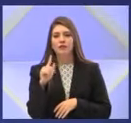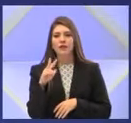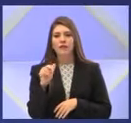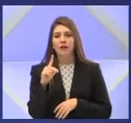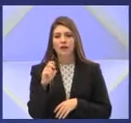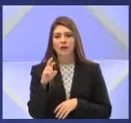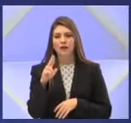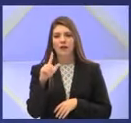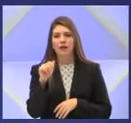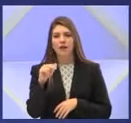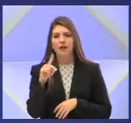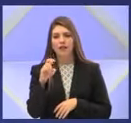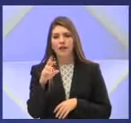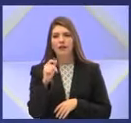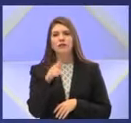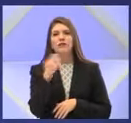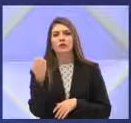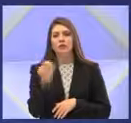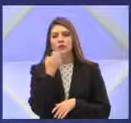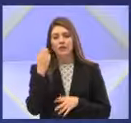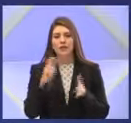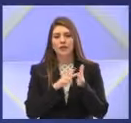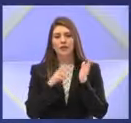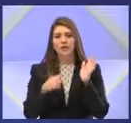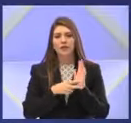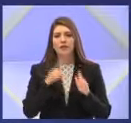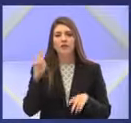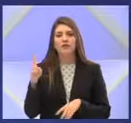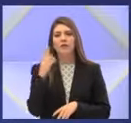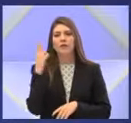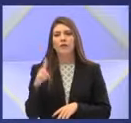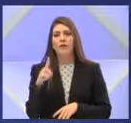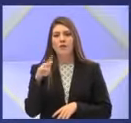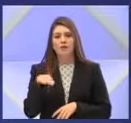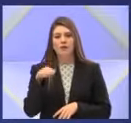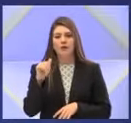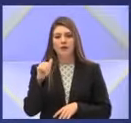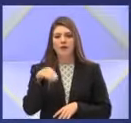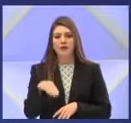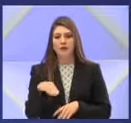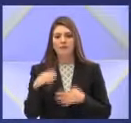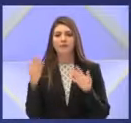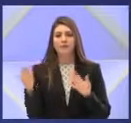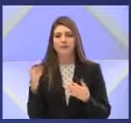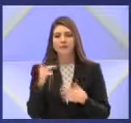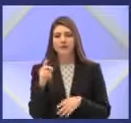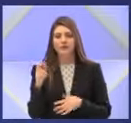ayala de la facultad de ingeniería de la universidad nacional autonoma de mexico